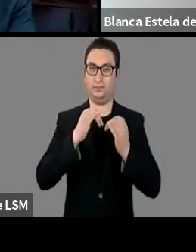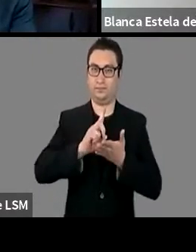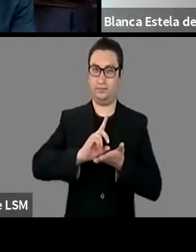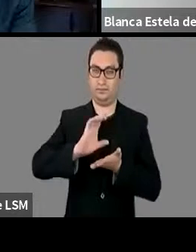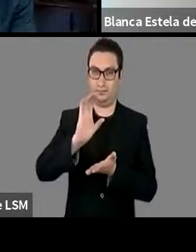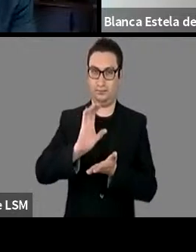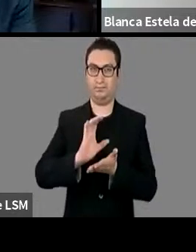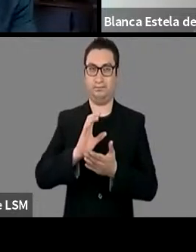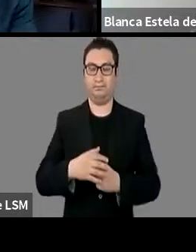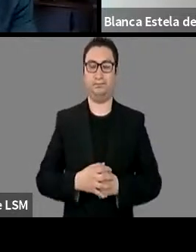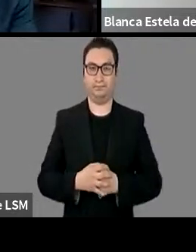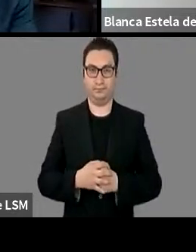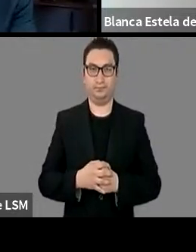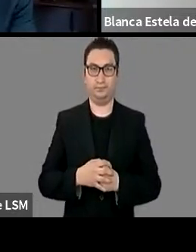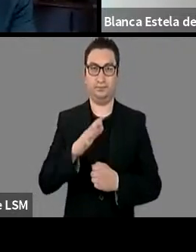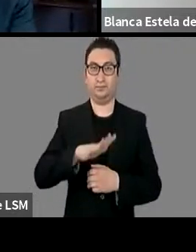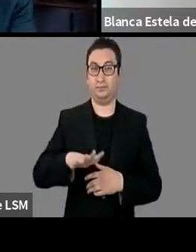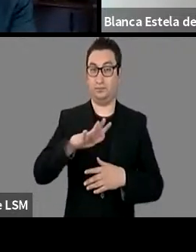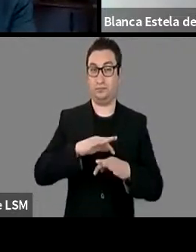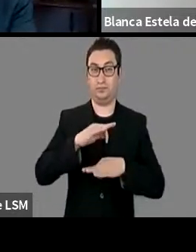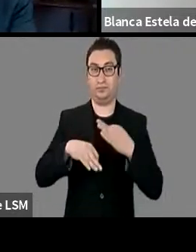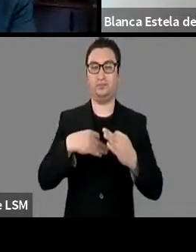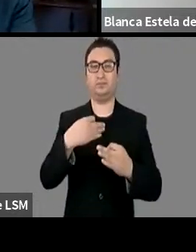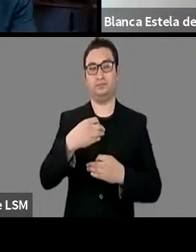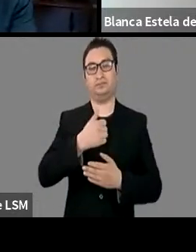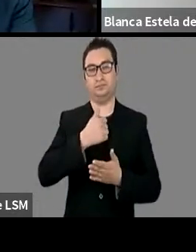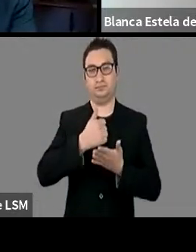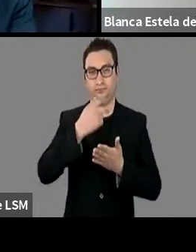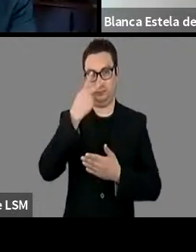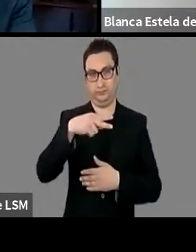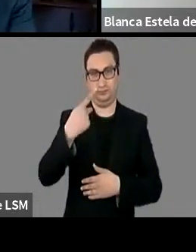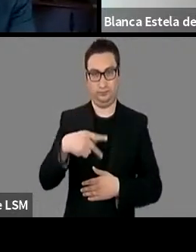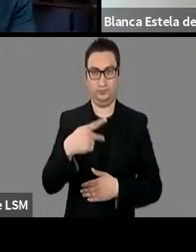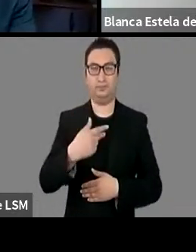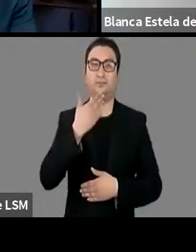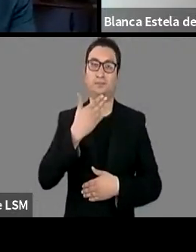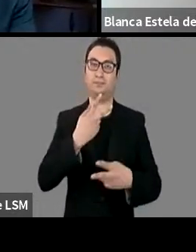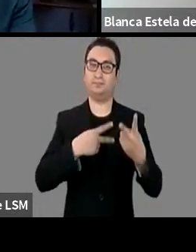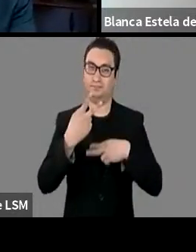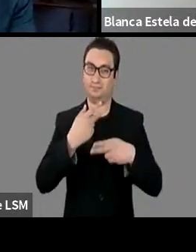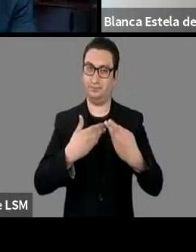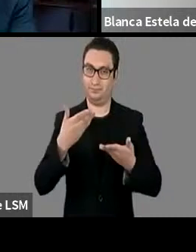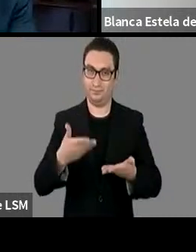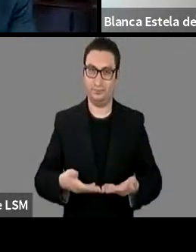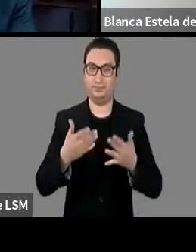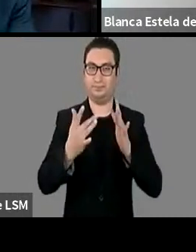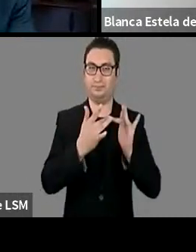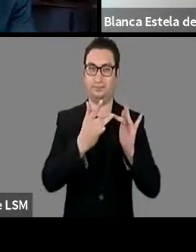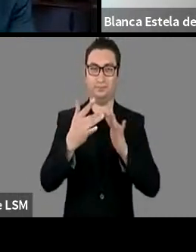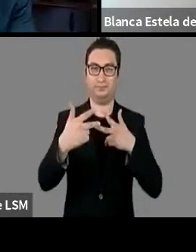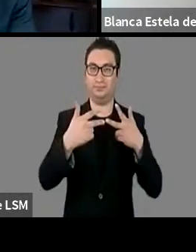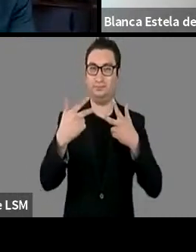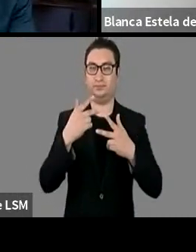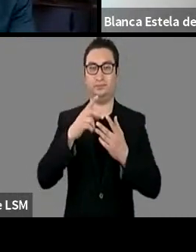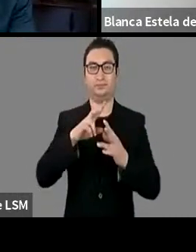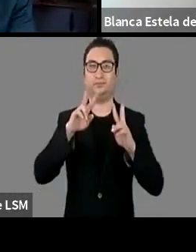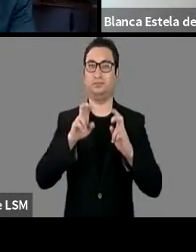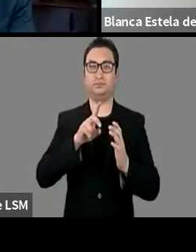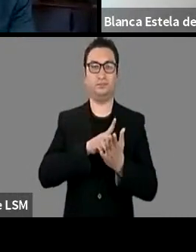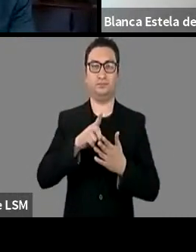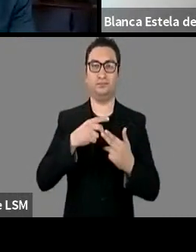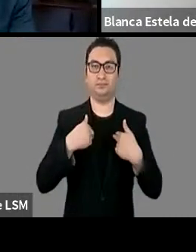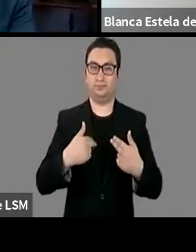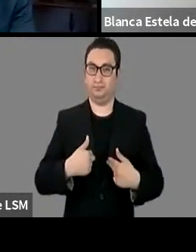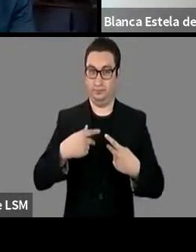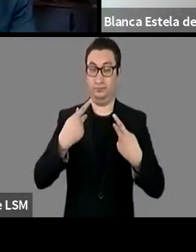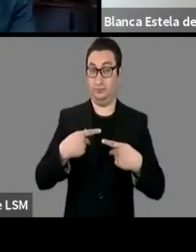Discapacidad, todas instituciones de la Ciudad de México, les dan la más cordial bienvenida a este encuentro digital sobre los derechos humanos de las personas con